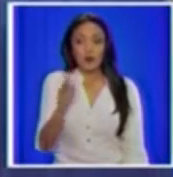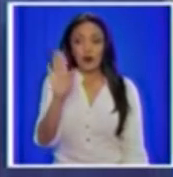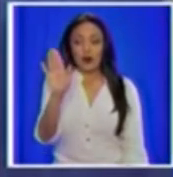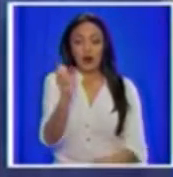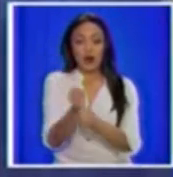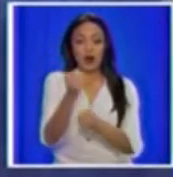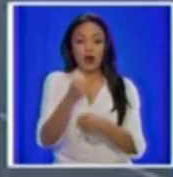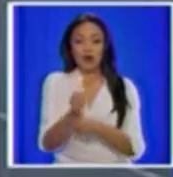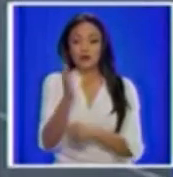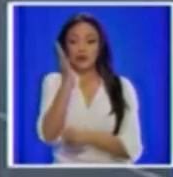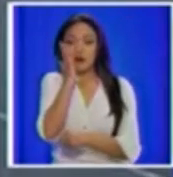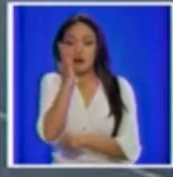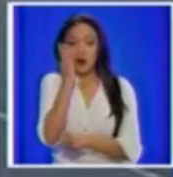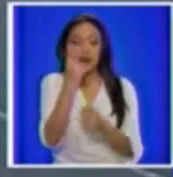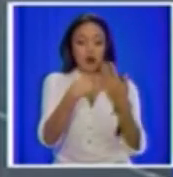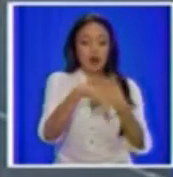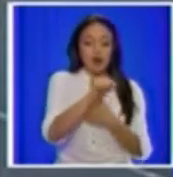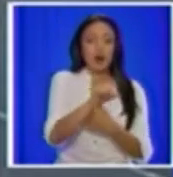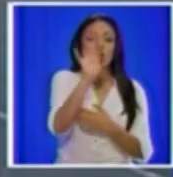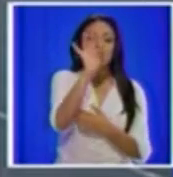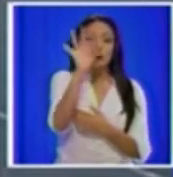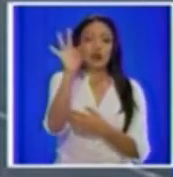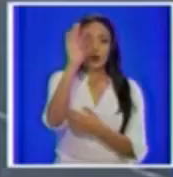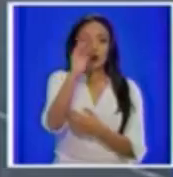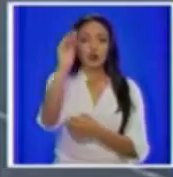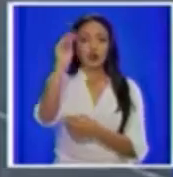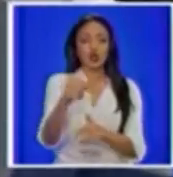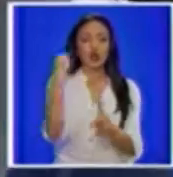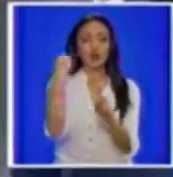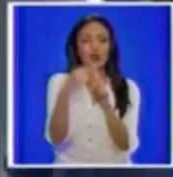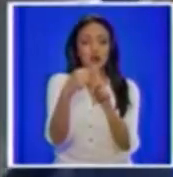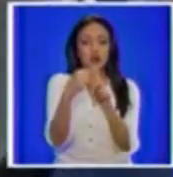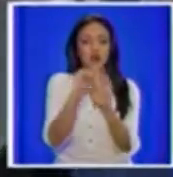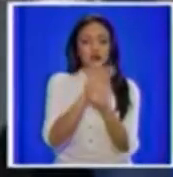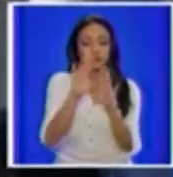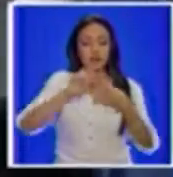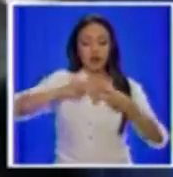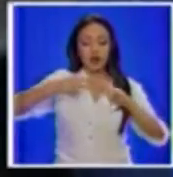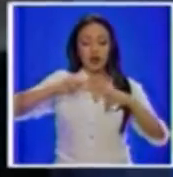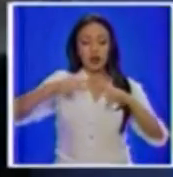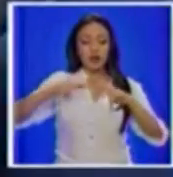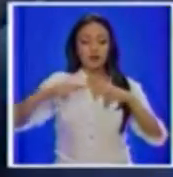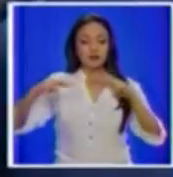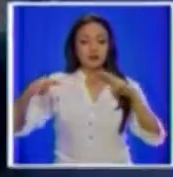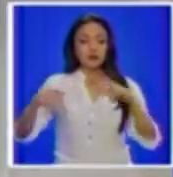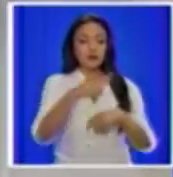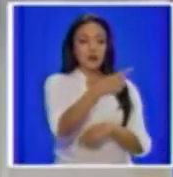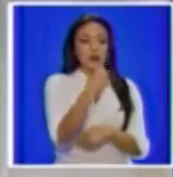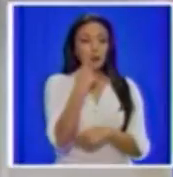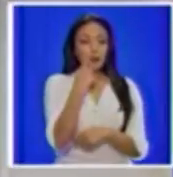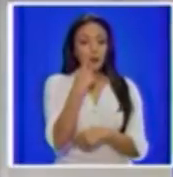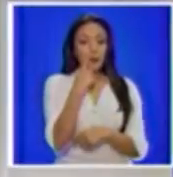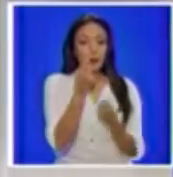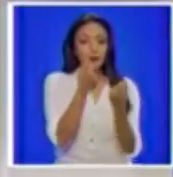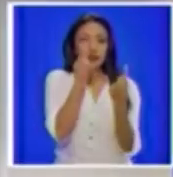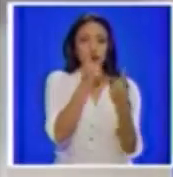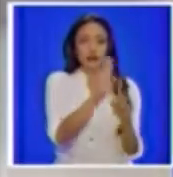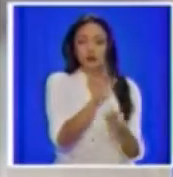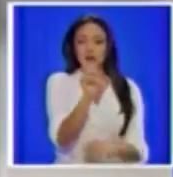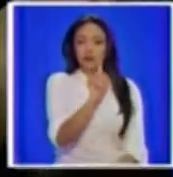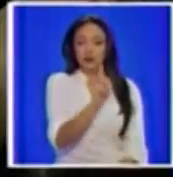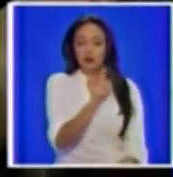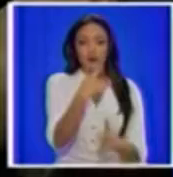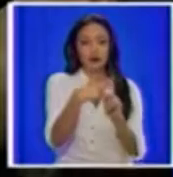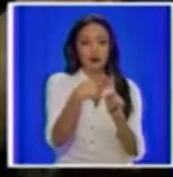hija fue positiva en un 99%. El estudio genético para el que dijo ser su padre tuvo otro sorpresivo resultado.